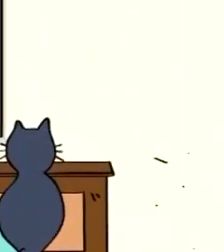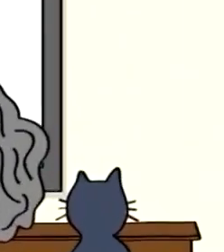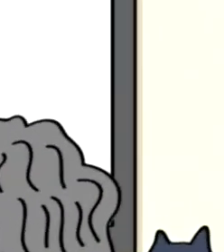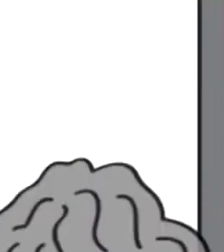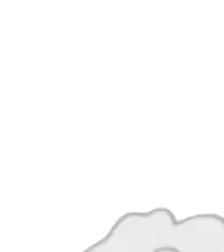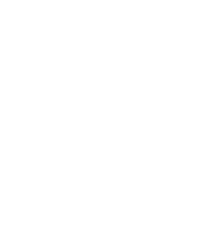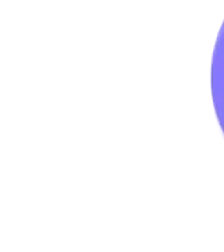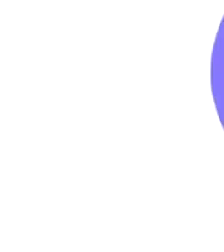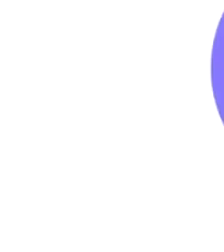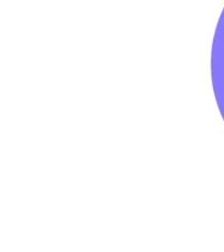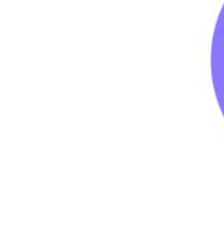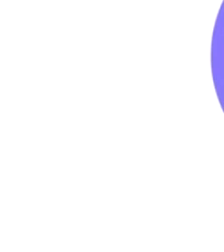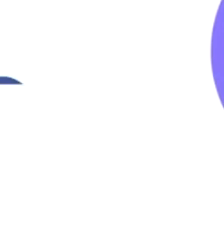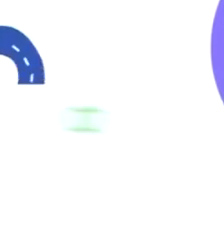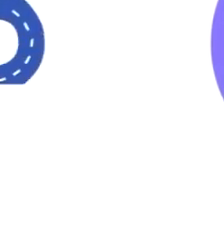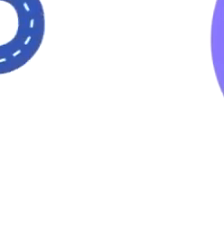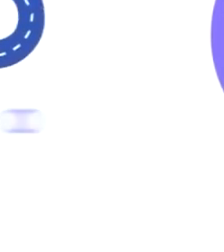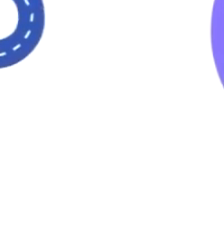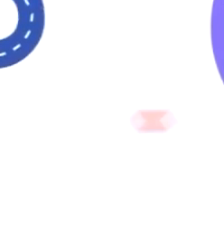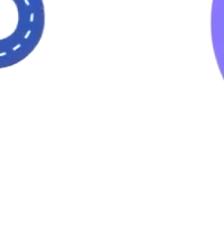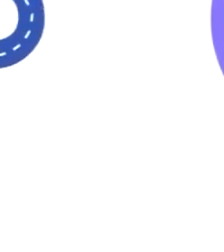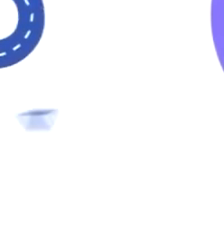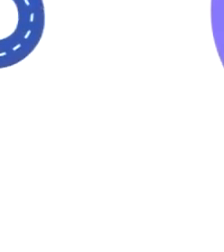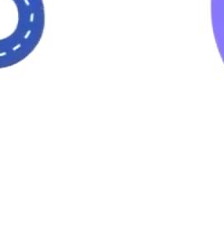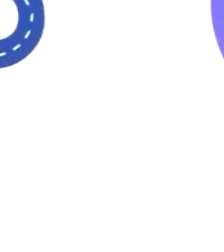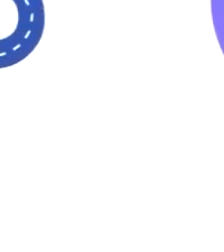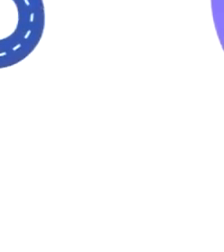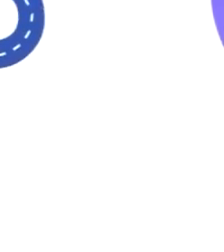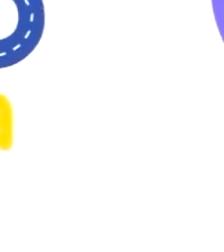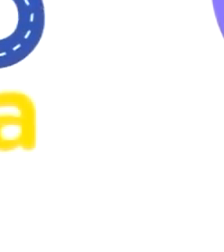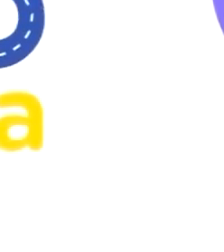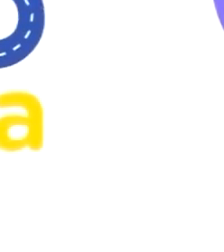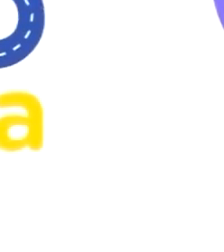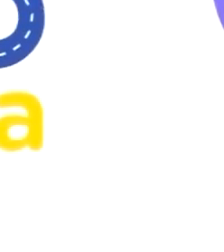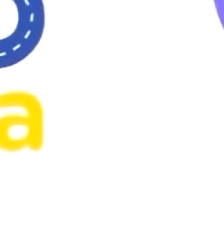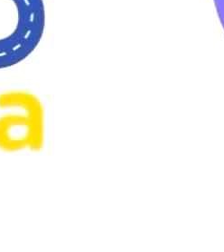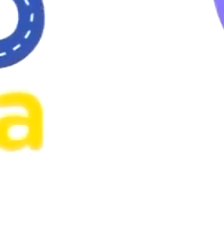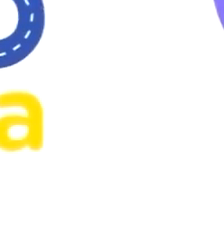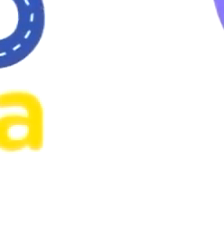Aprendo en Casa, una iniciativa del Ministerio de Educación.